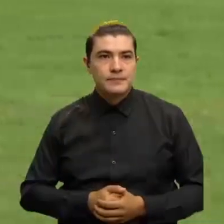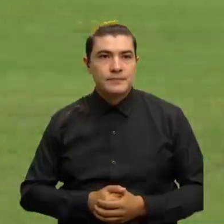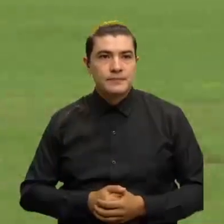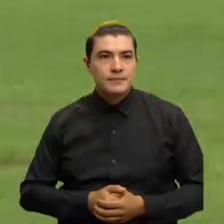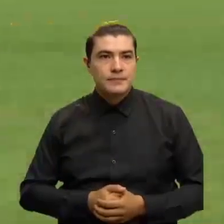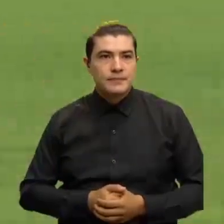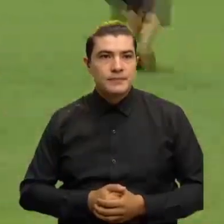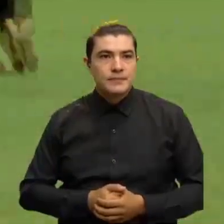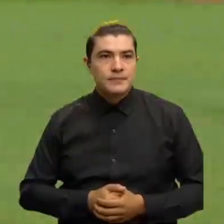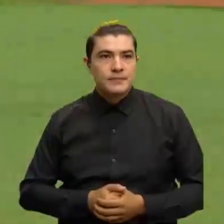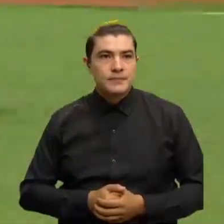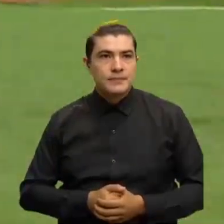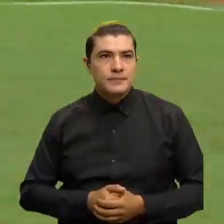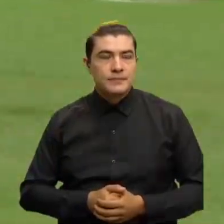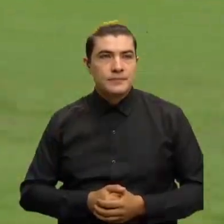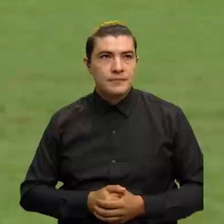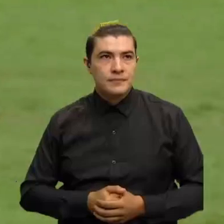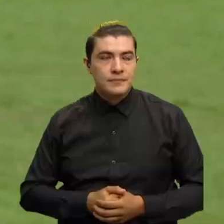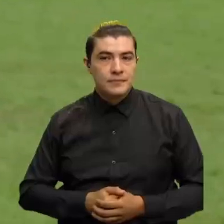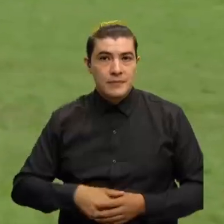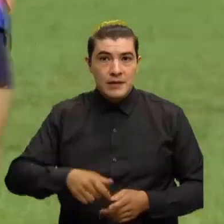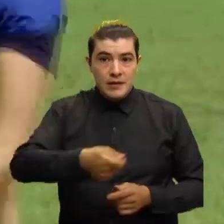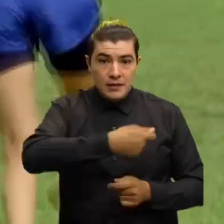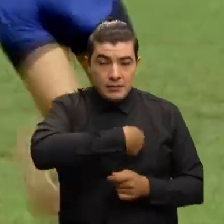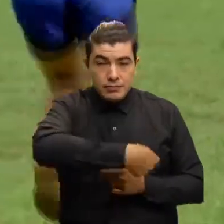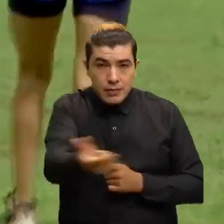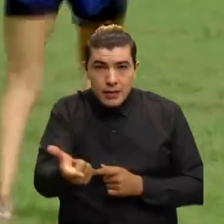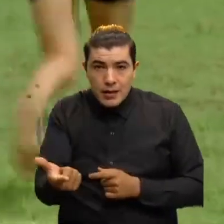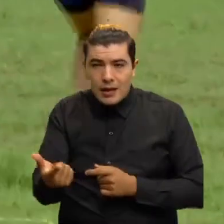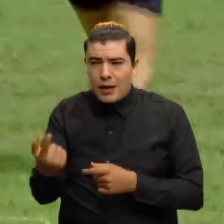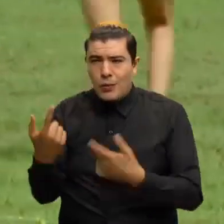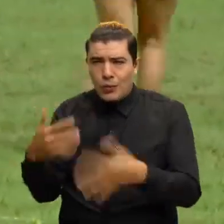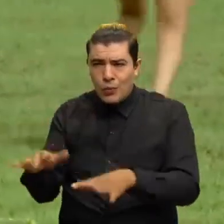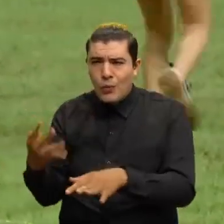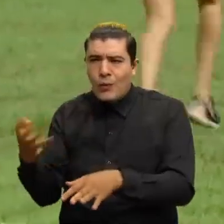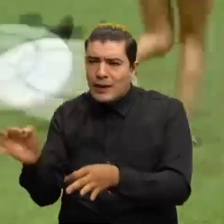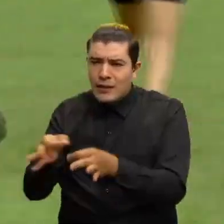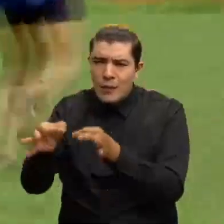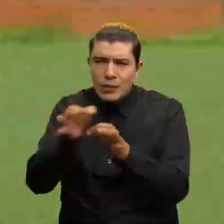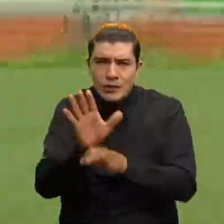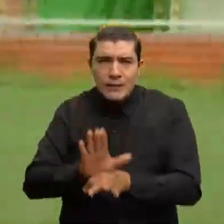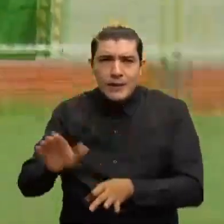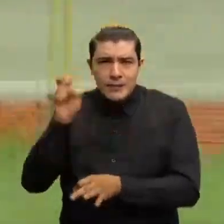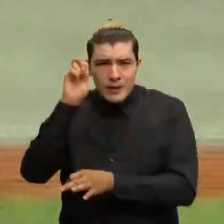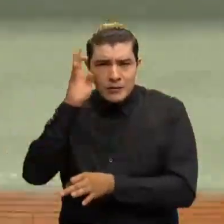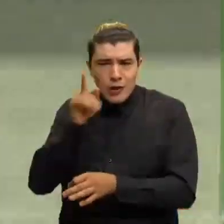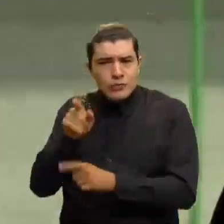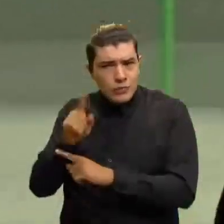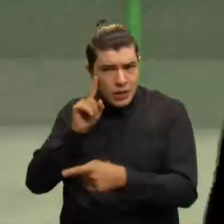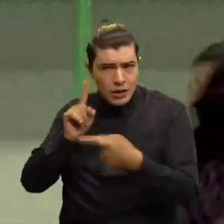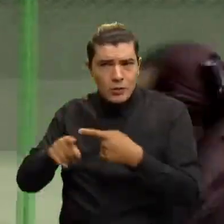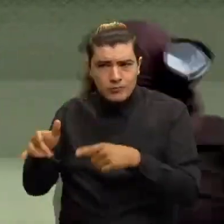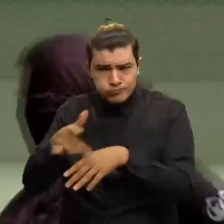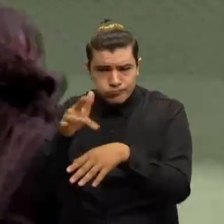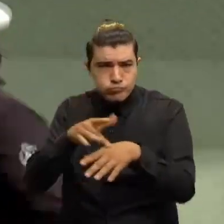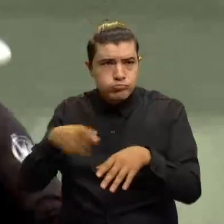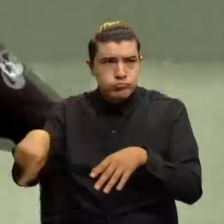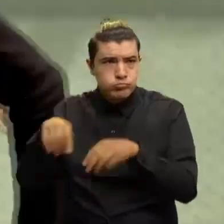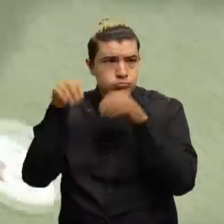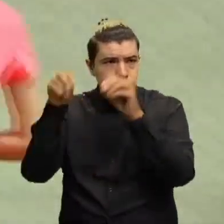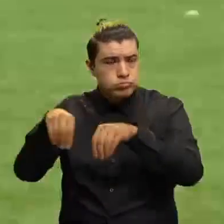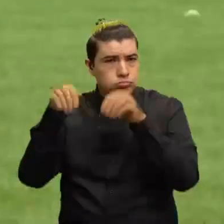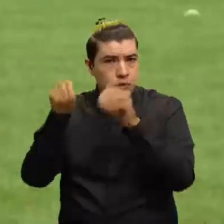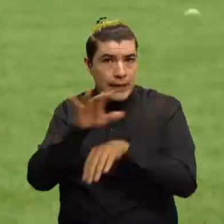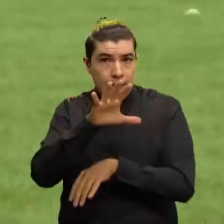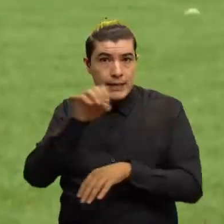Volar el disco en los 40 municipios del departamento es la principal consigna del entrenador Diego Rondón. Uy, en el departamento creería yo que hay más de 500